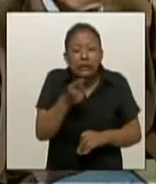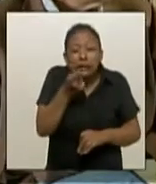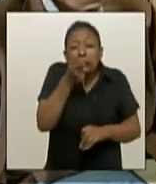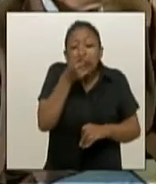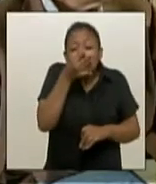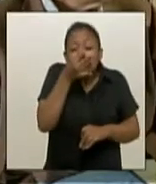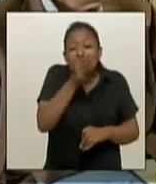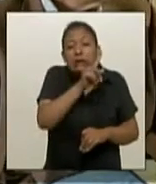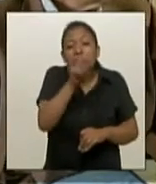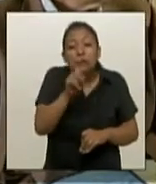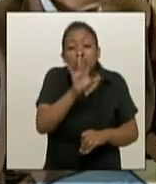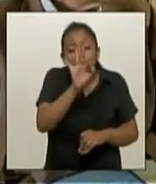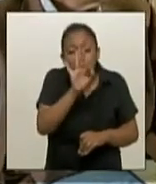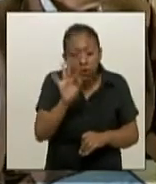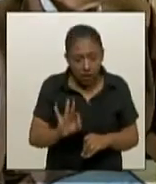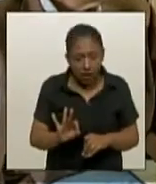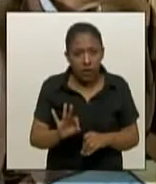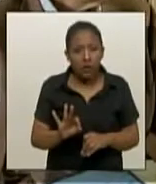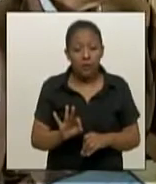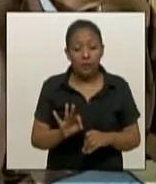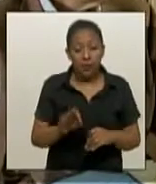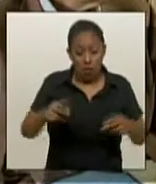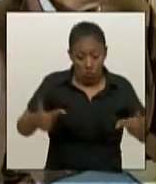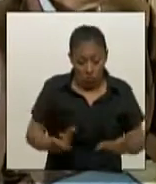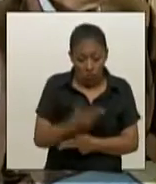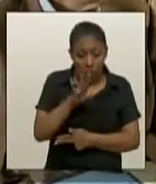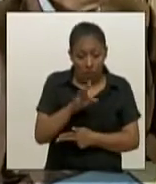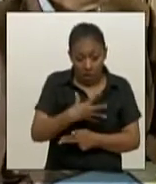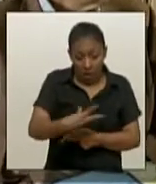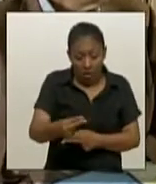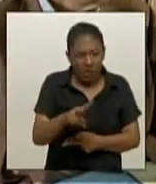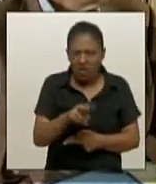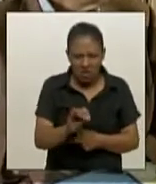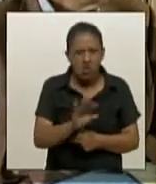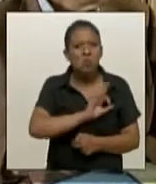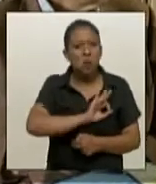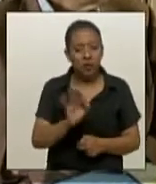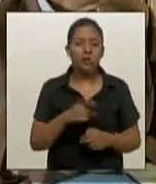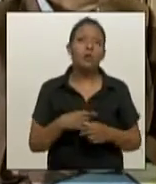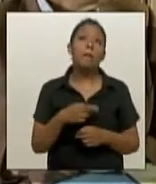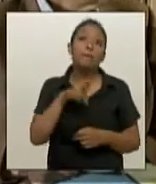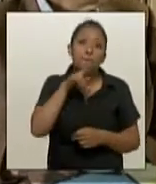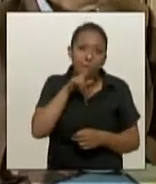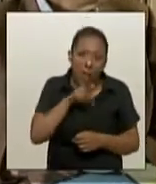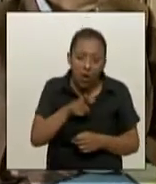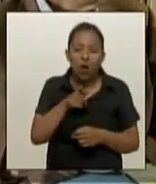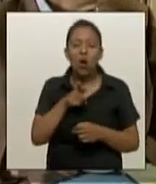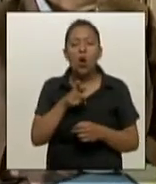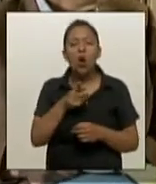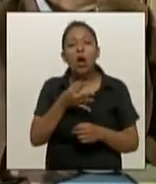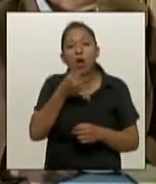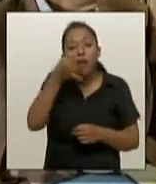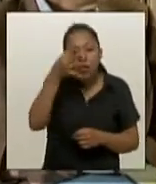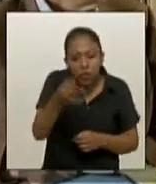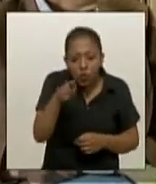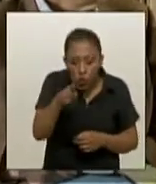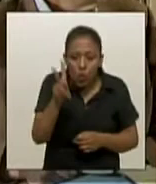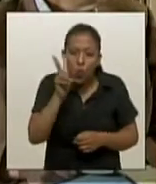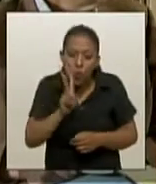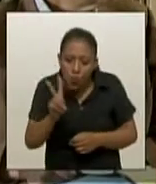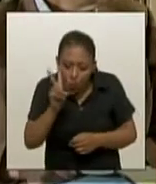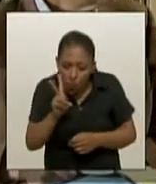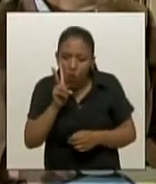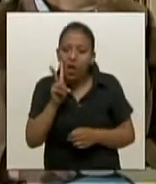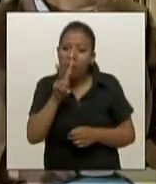que el bebé nazca con VIH. Entonces, en vez de ofrecerles la prueba de detección a las mujeres embarazadas, a todas, regañan a